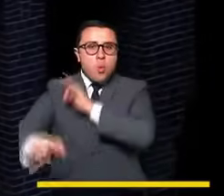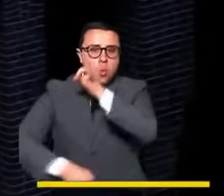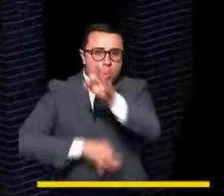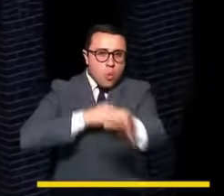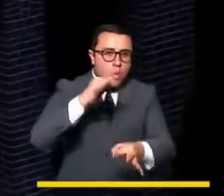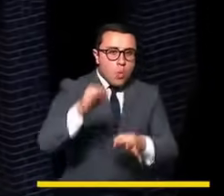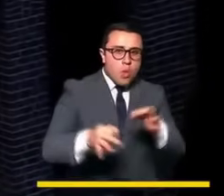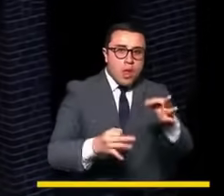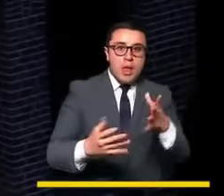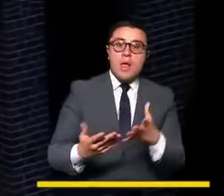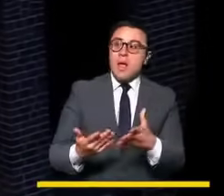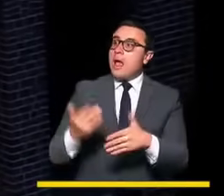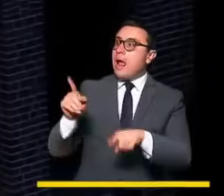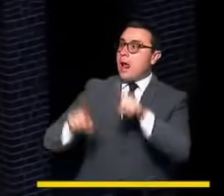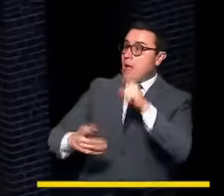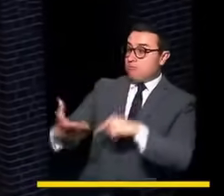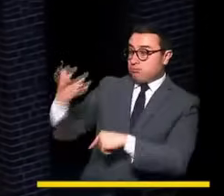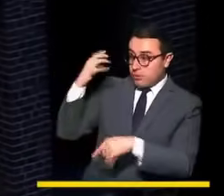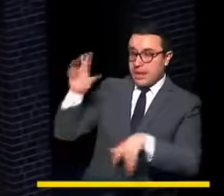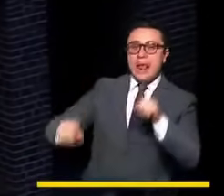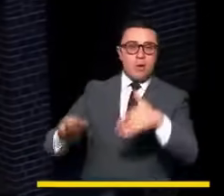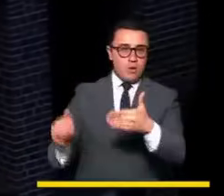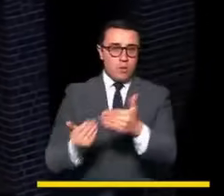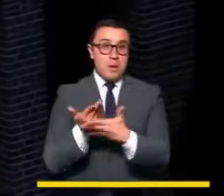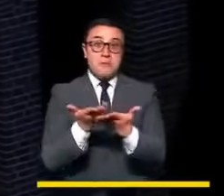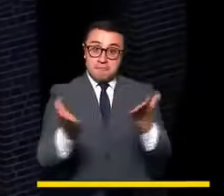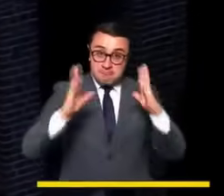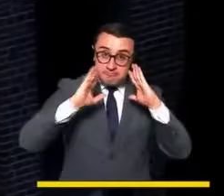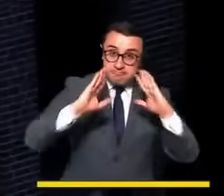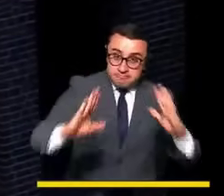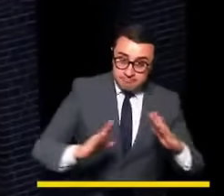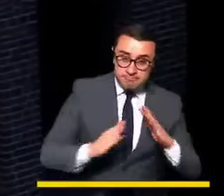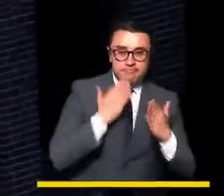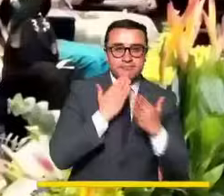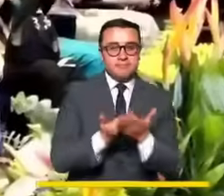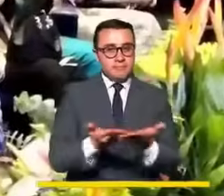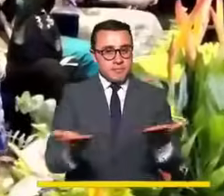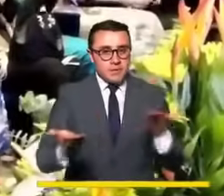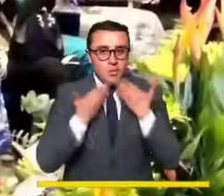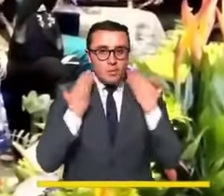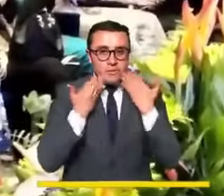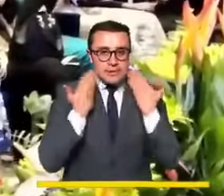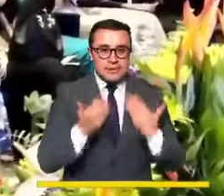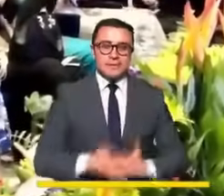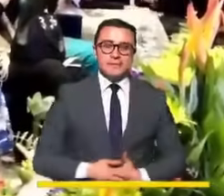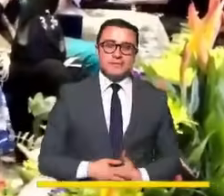y las nuevas que vamos a desarrollar. Bueno, gracias por haberme escuchado, muy amables.